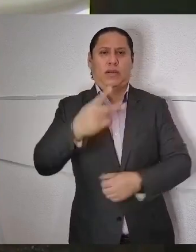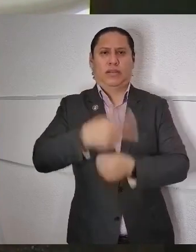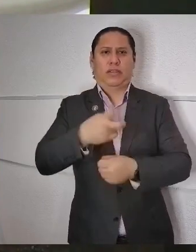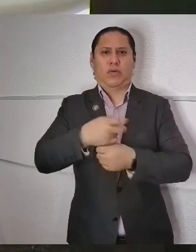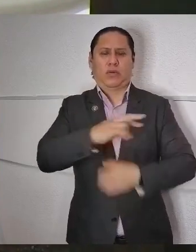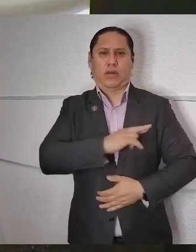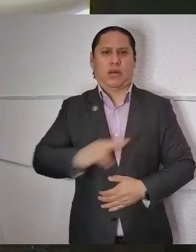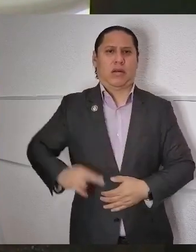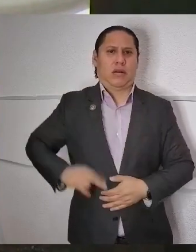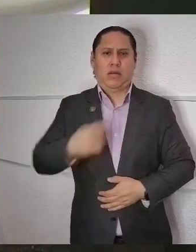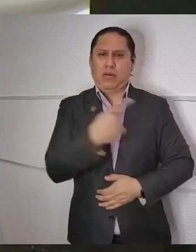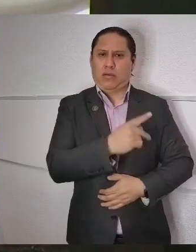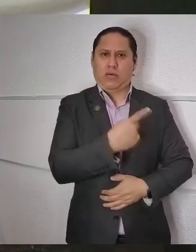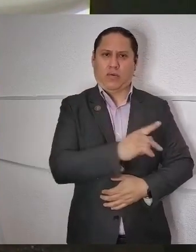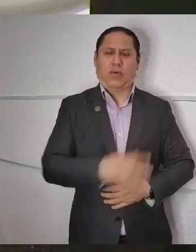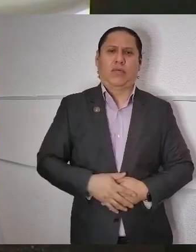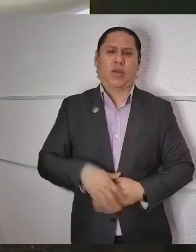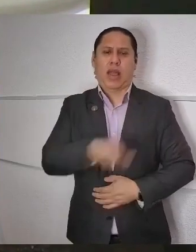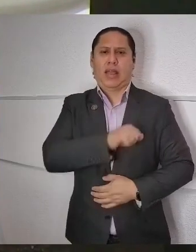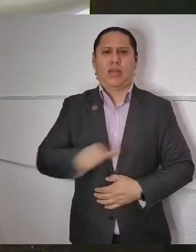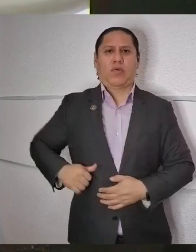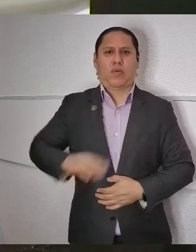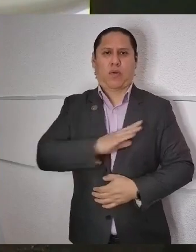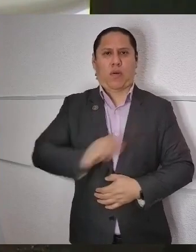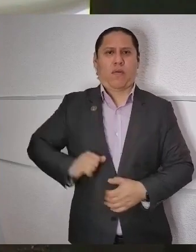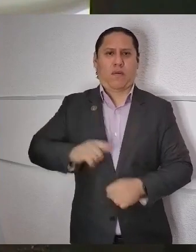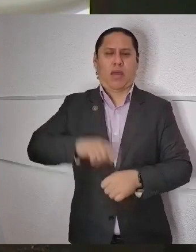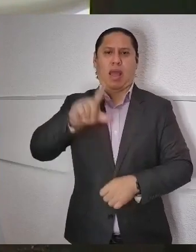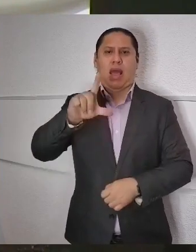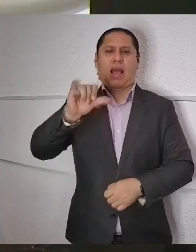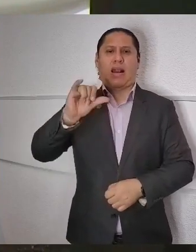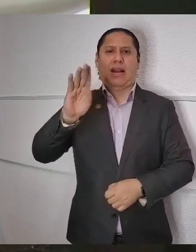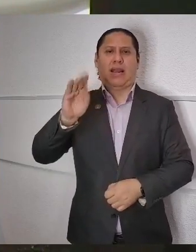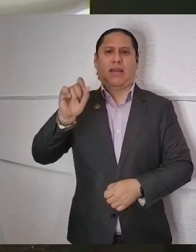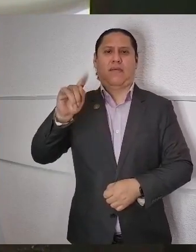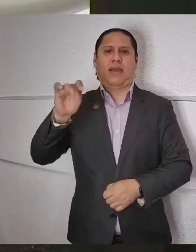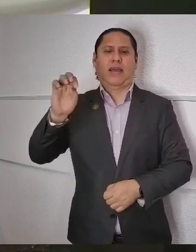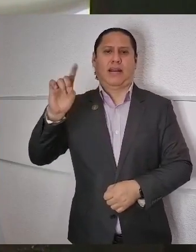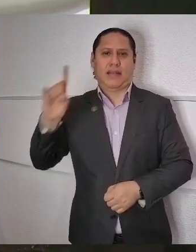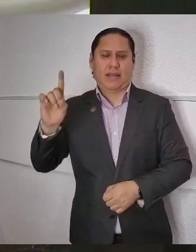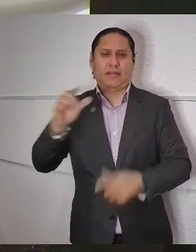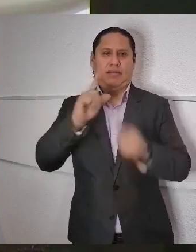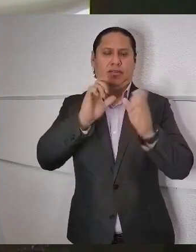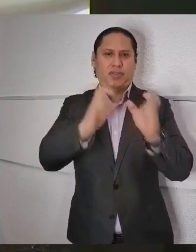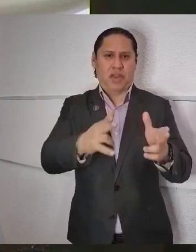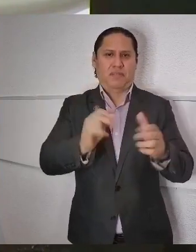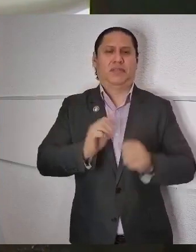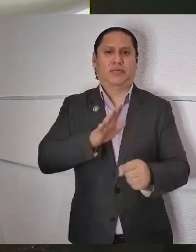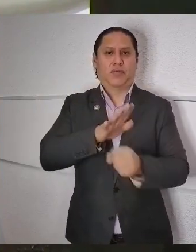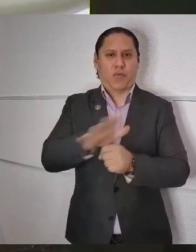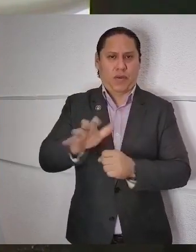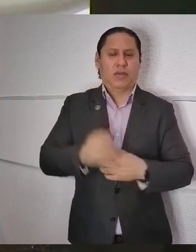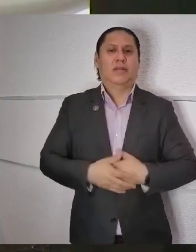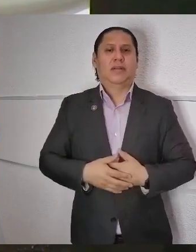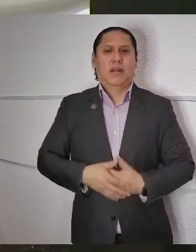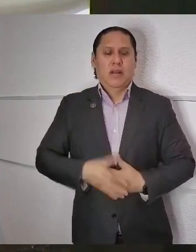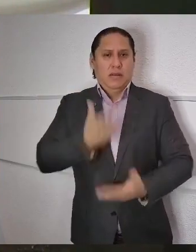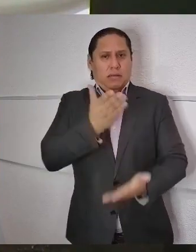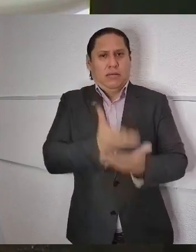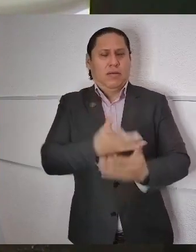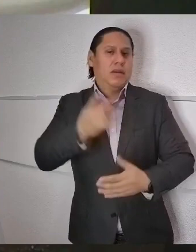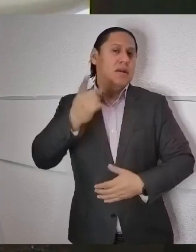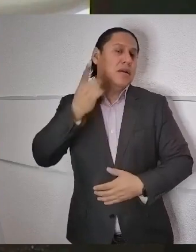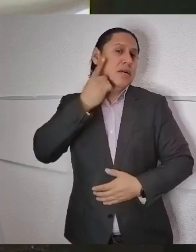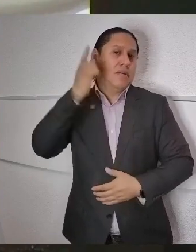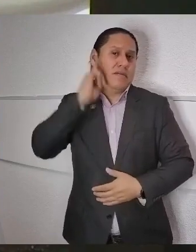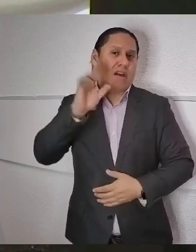segunda regidora propietaria del Honorable Ayuntamiento de La Libertad, Chiapas. Por lo que solicito a la diputada secretaria